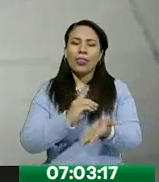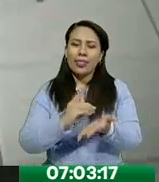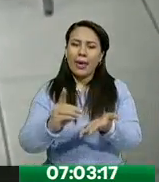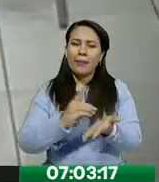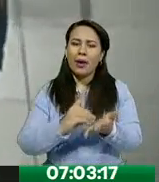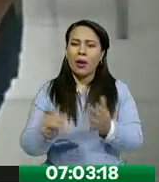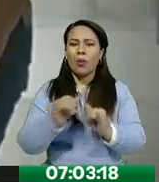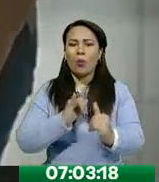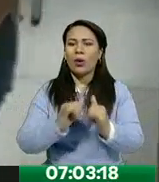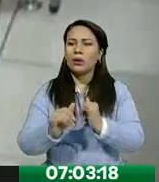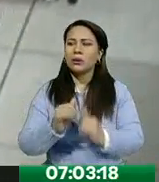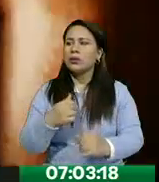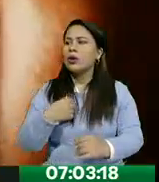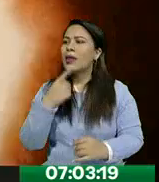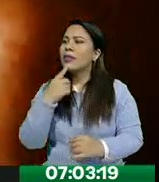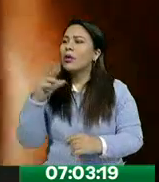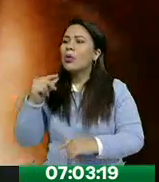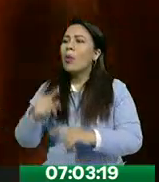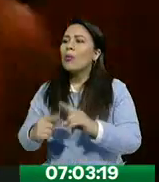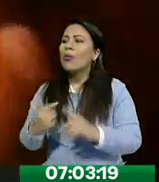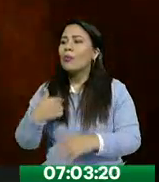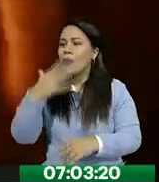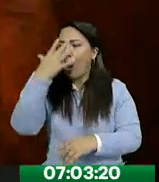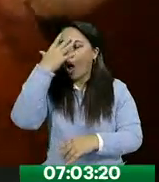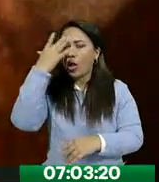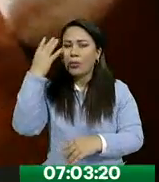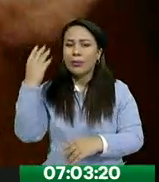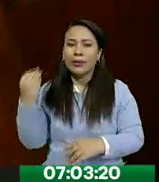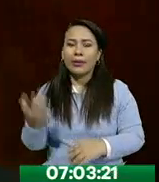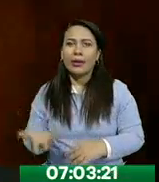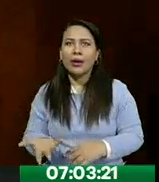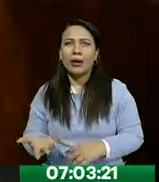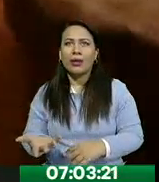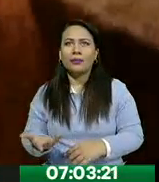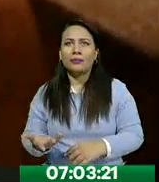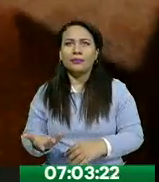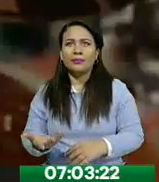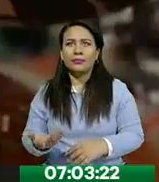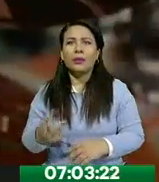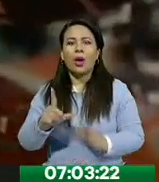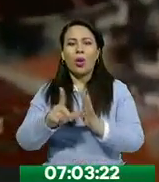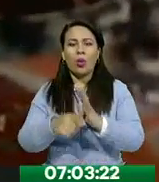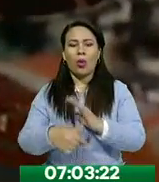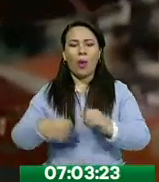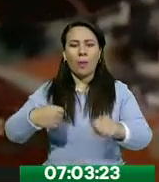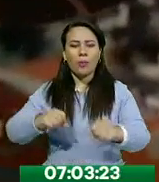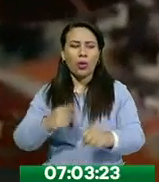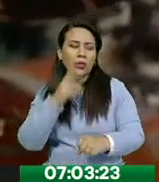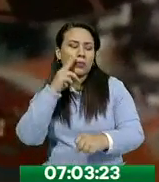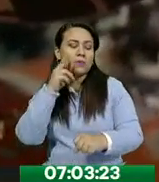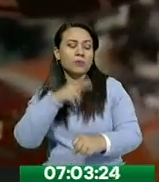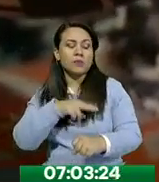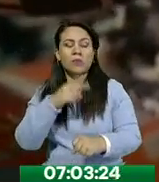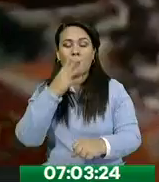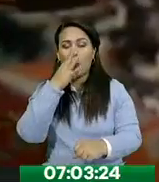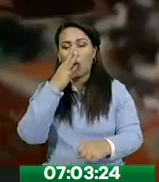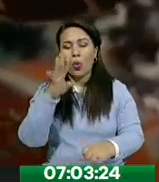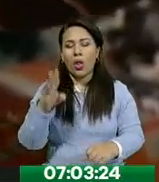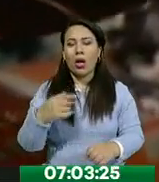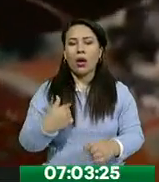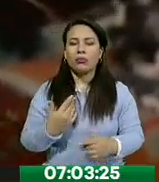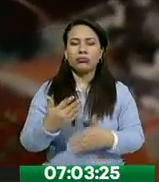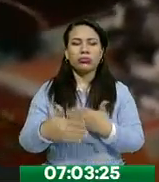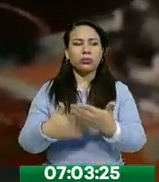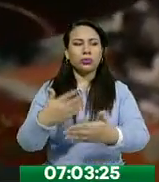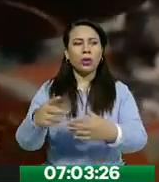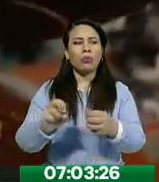olvidé. Entonces al siguiente día de eso, ella ya se bajó de la moto, me miró mal, me hacía mofa y así vinieron dándose